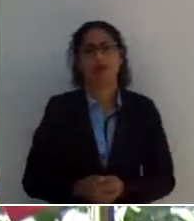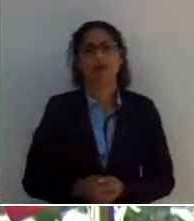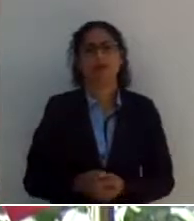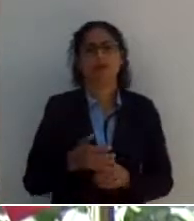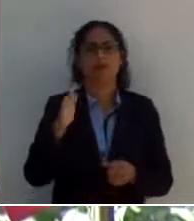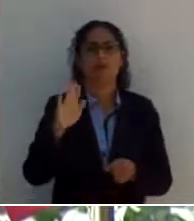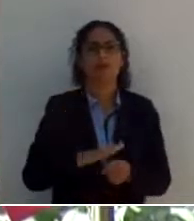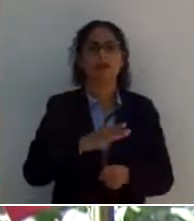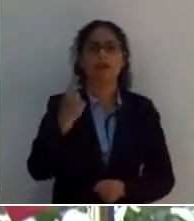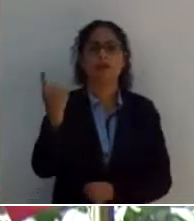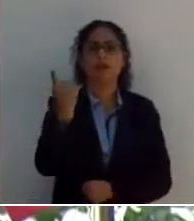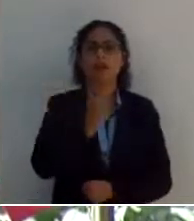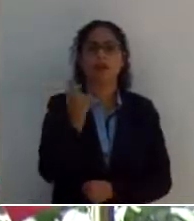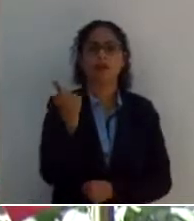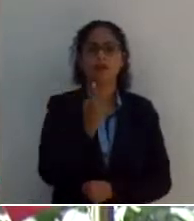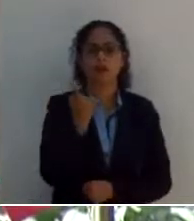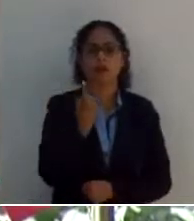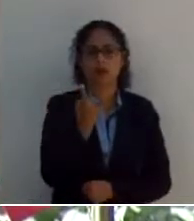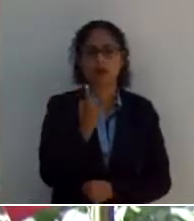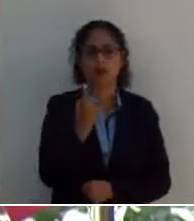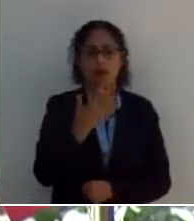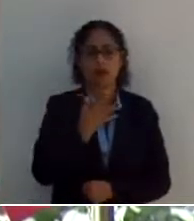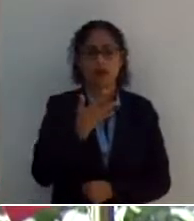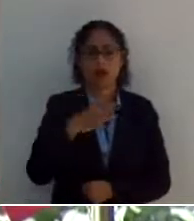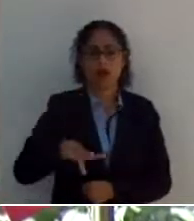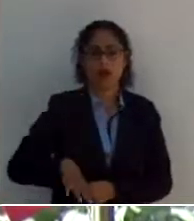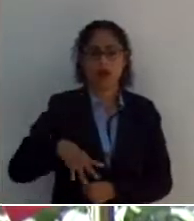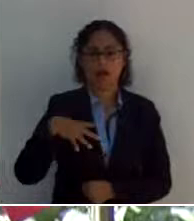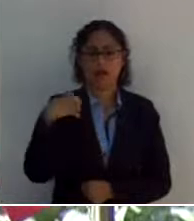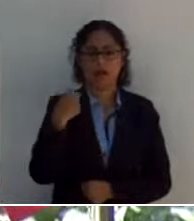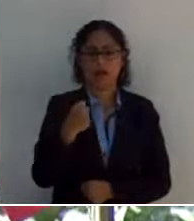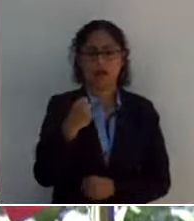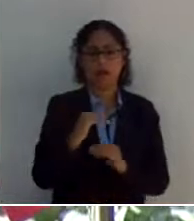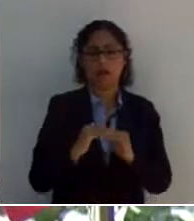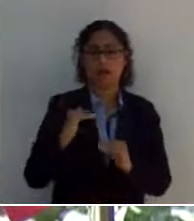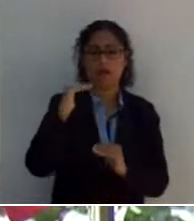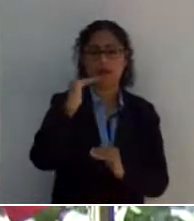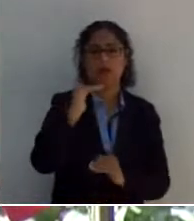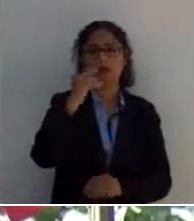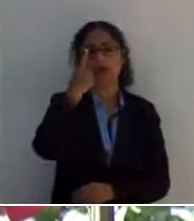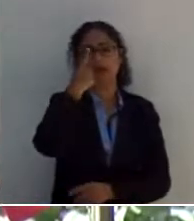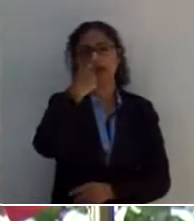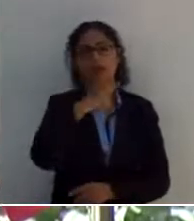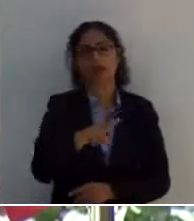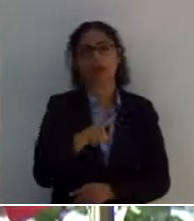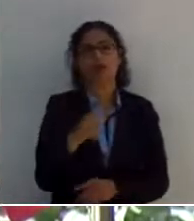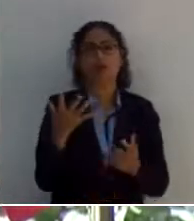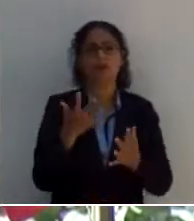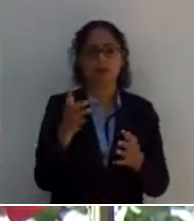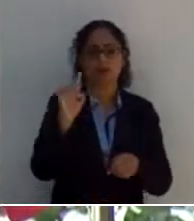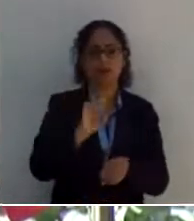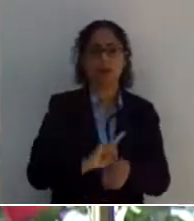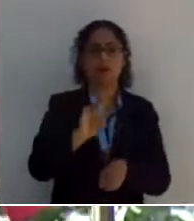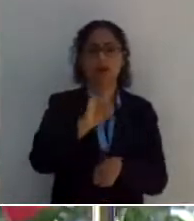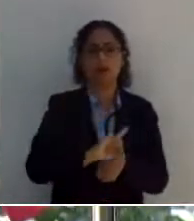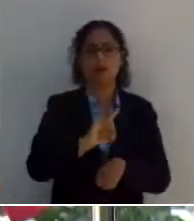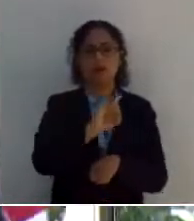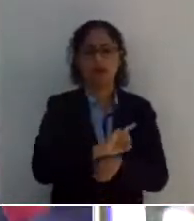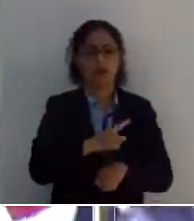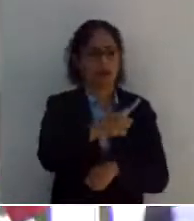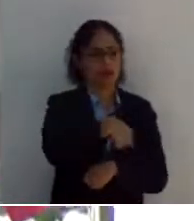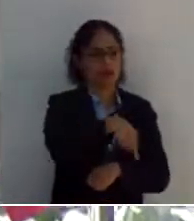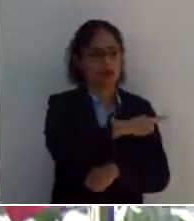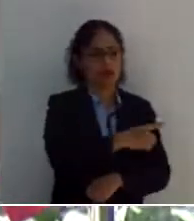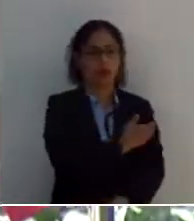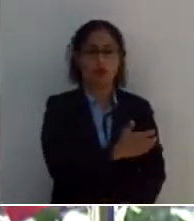porque no ha sido menor el esfuerzo para lograr que cada día nuestras compañeras